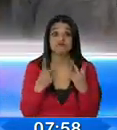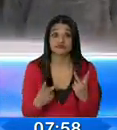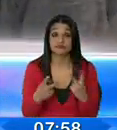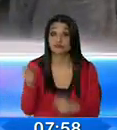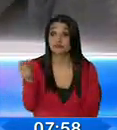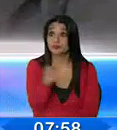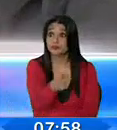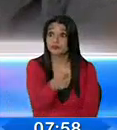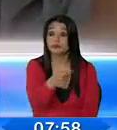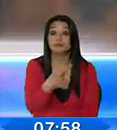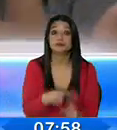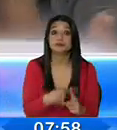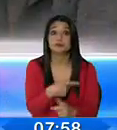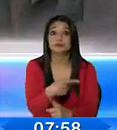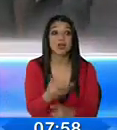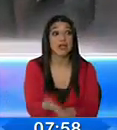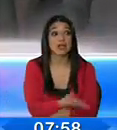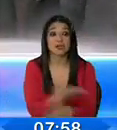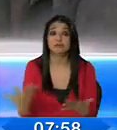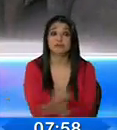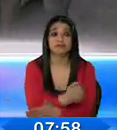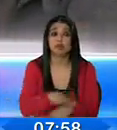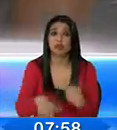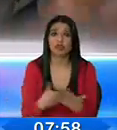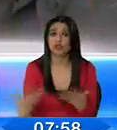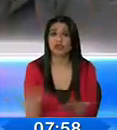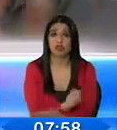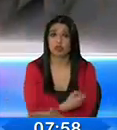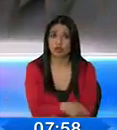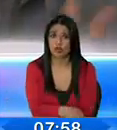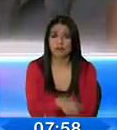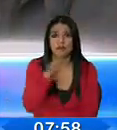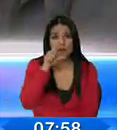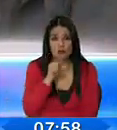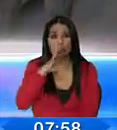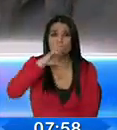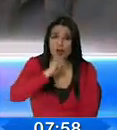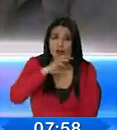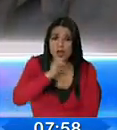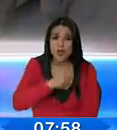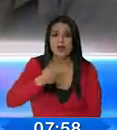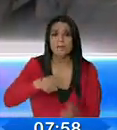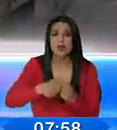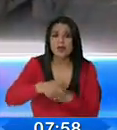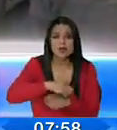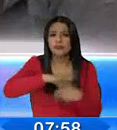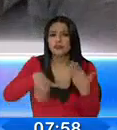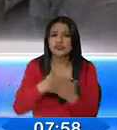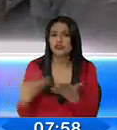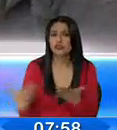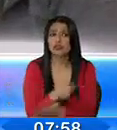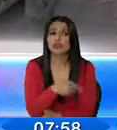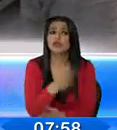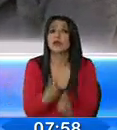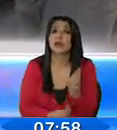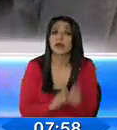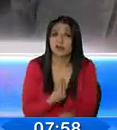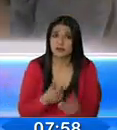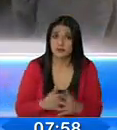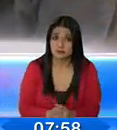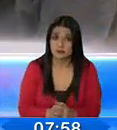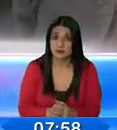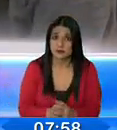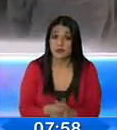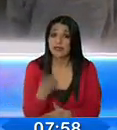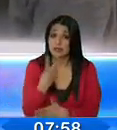nos quita todito, antes de ayer vino, se llevó todo. Se llevó pollos, naranjas, mandarinas, todo se llevó. ¿Y qué nos toca?